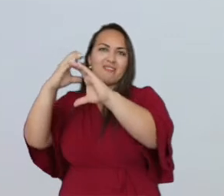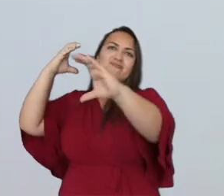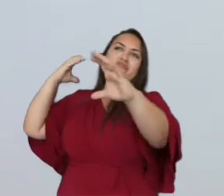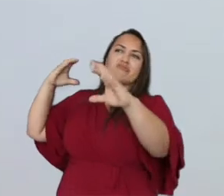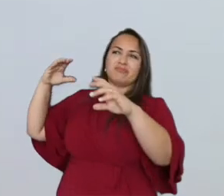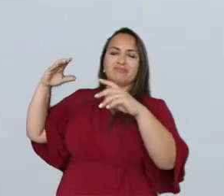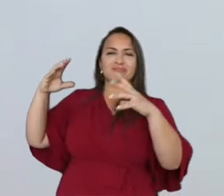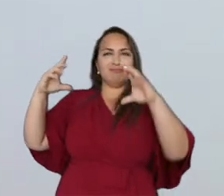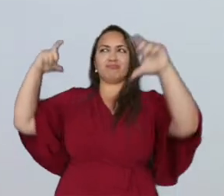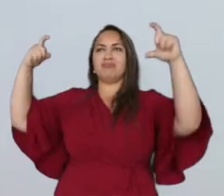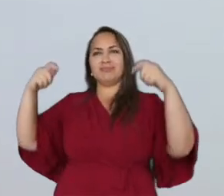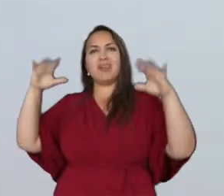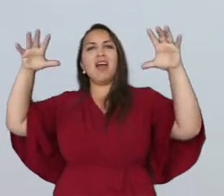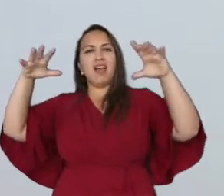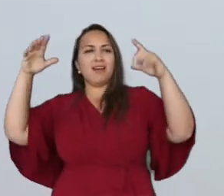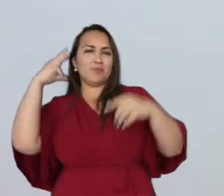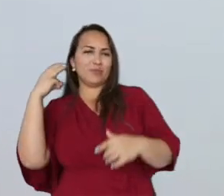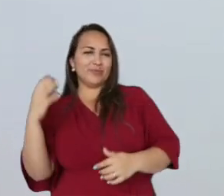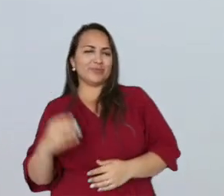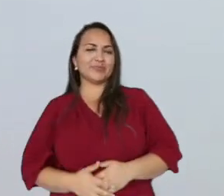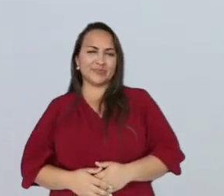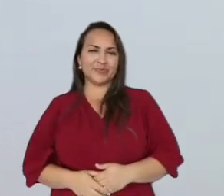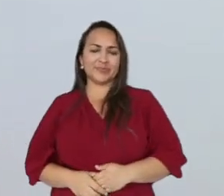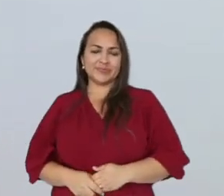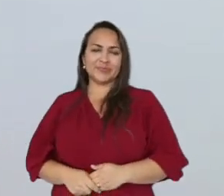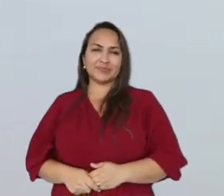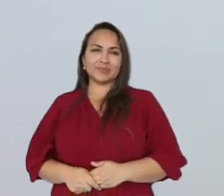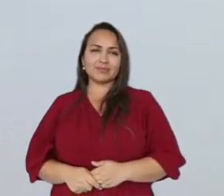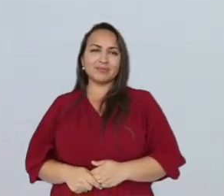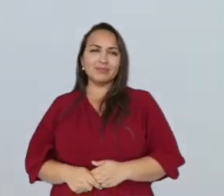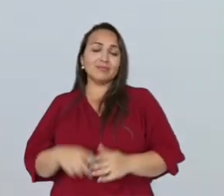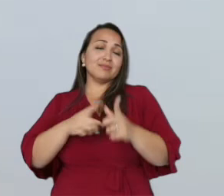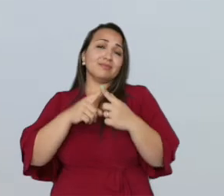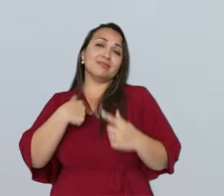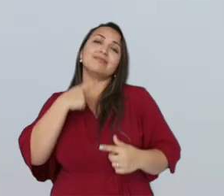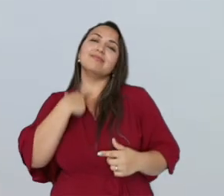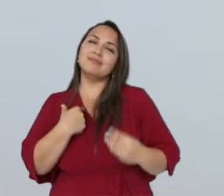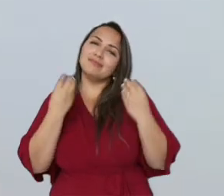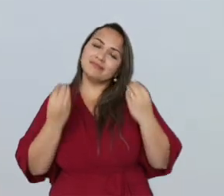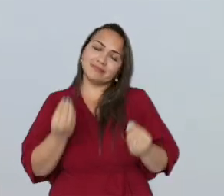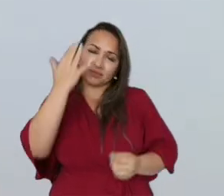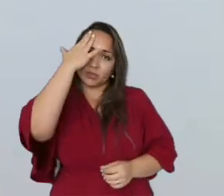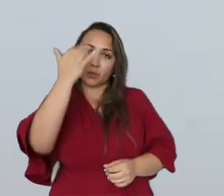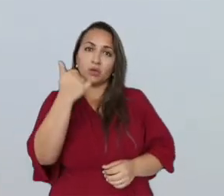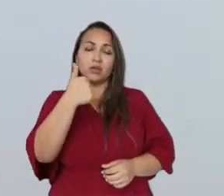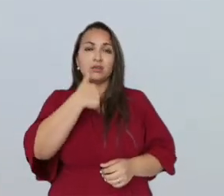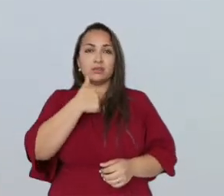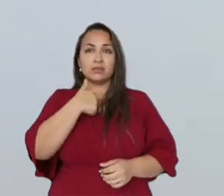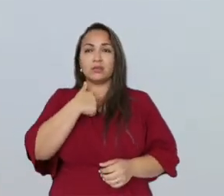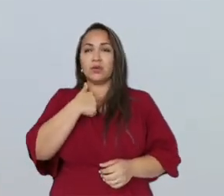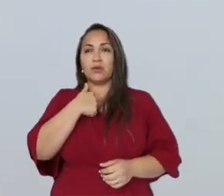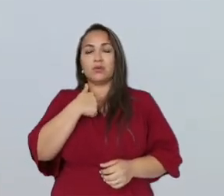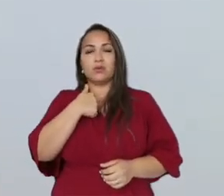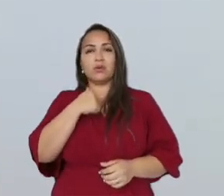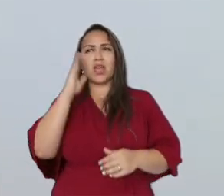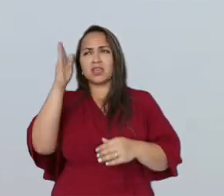a los Diablo Rojo. Exacto, exacto, sí lo recuerdo. Entonces, yo me gustaba mucho porque yo he ido a la universidad